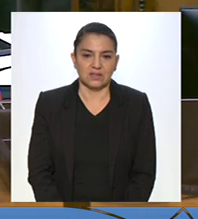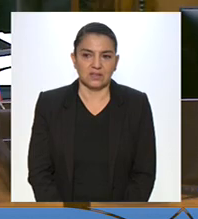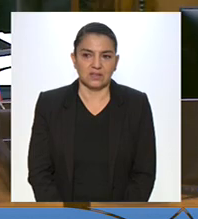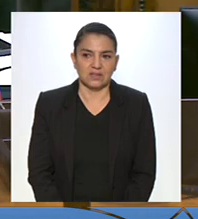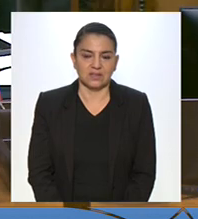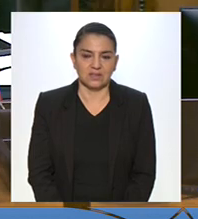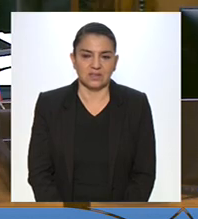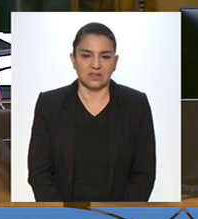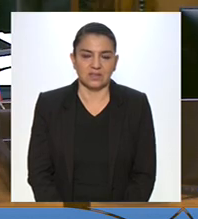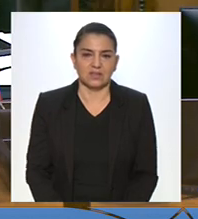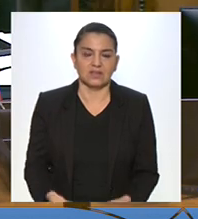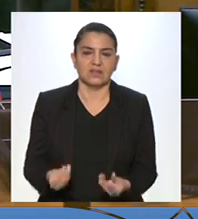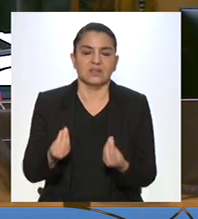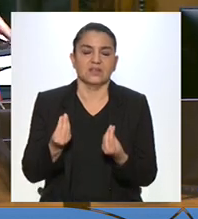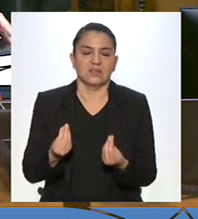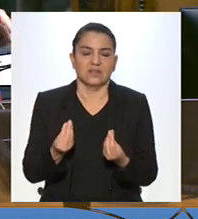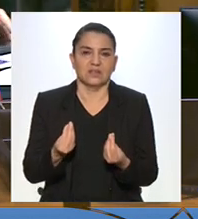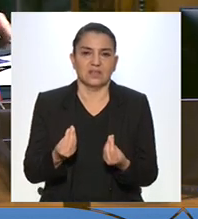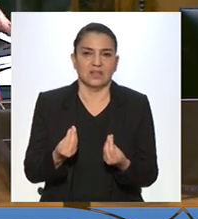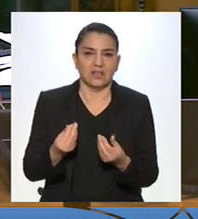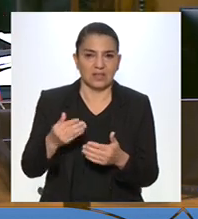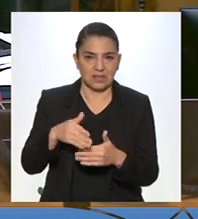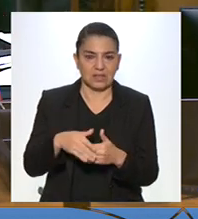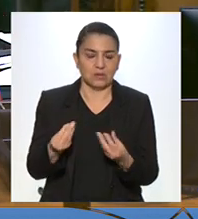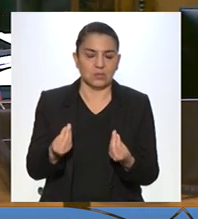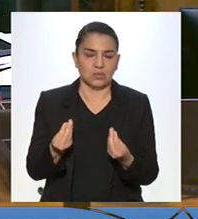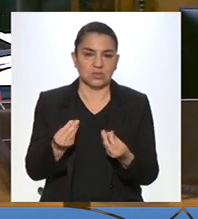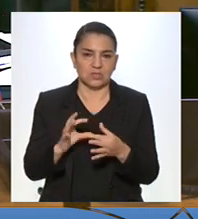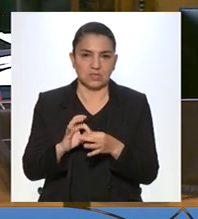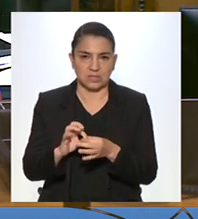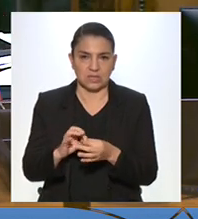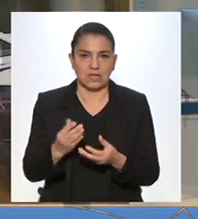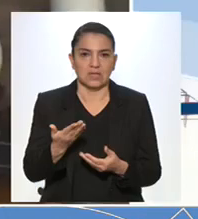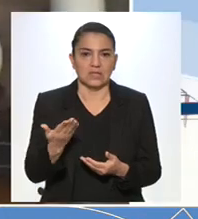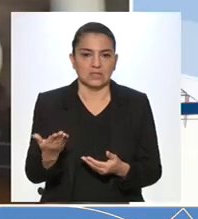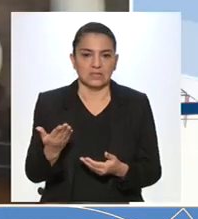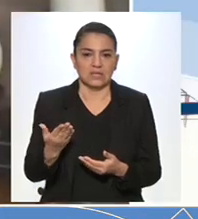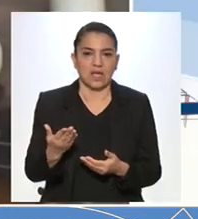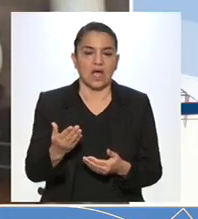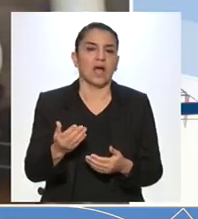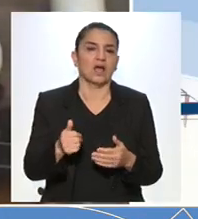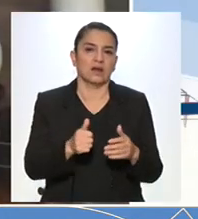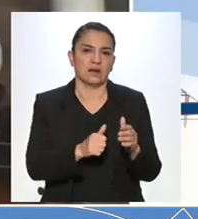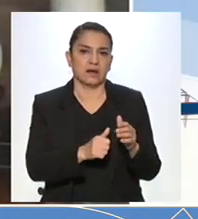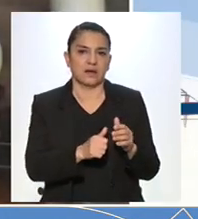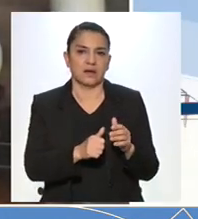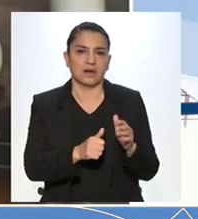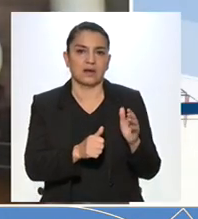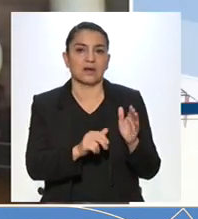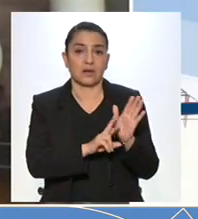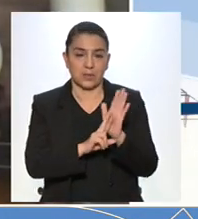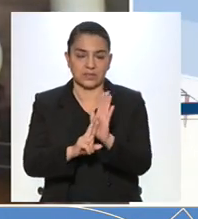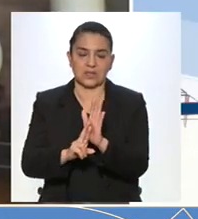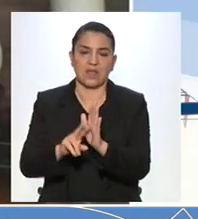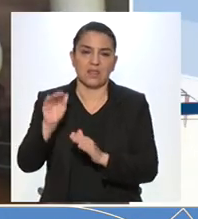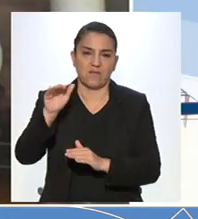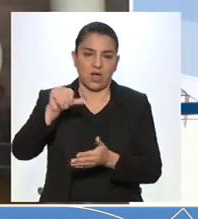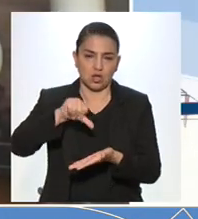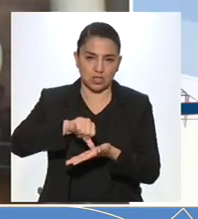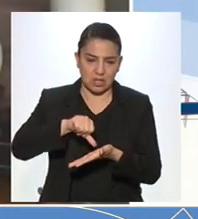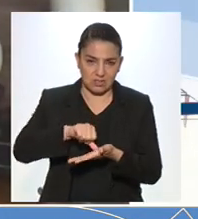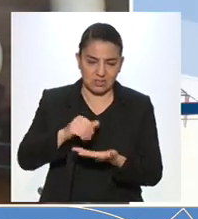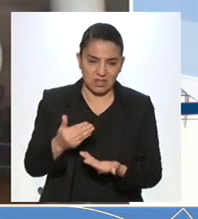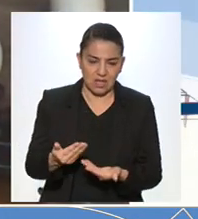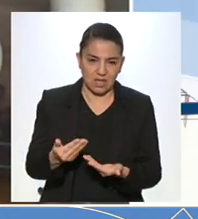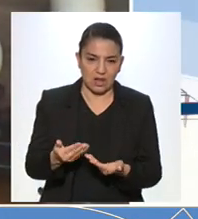Gracias, presidenta. Mucho saludar a usted, a los colegas, a los consejeros del Banco Central, a don Mario. Entiendo que es su último hipón como presidente del Banco